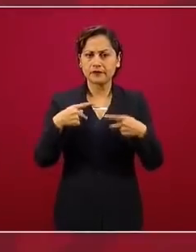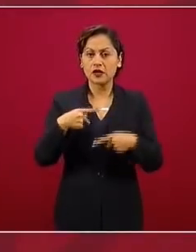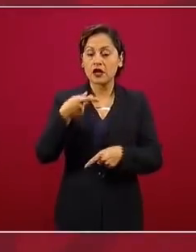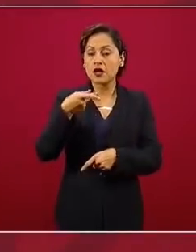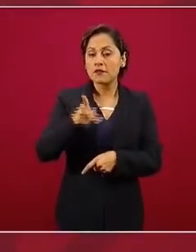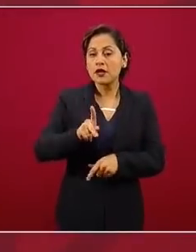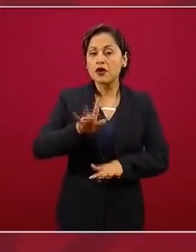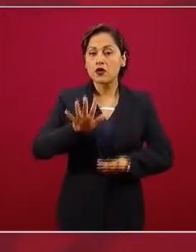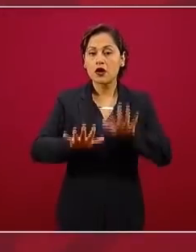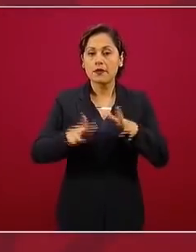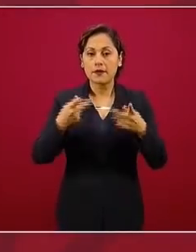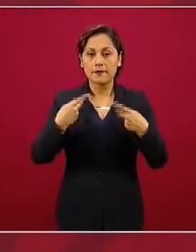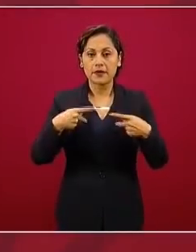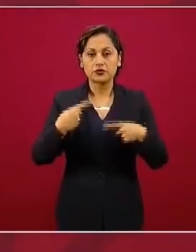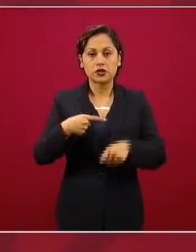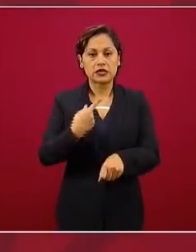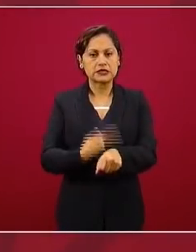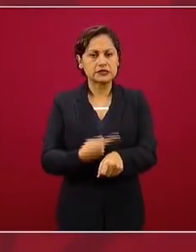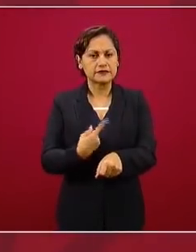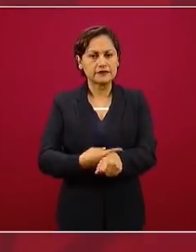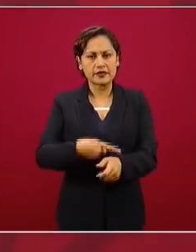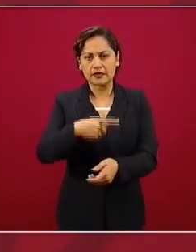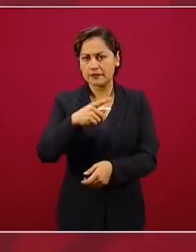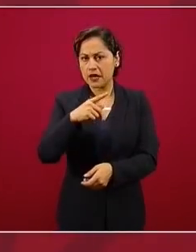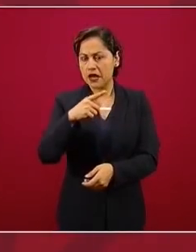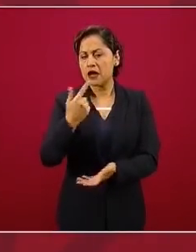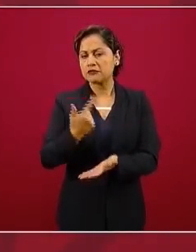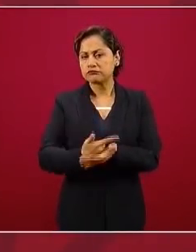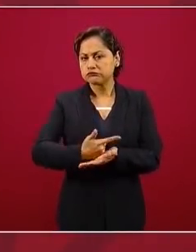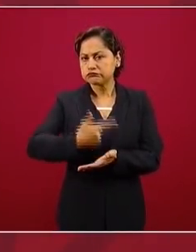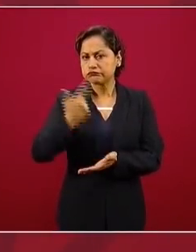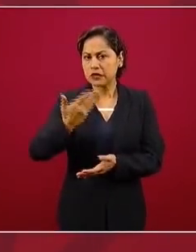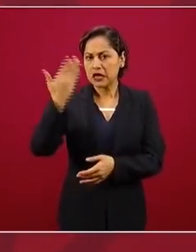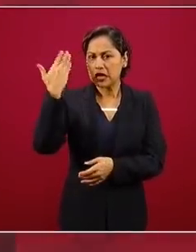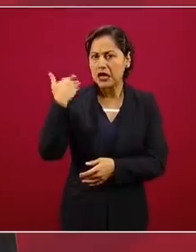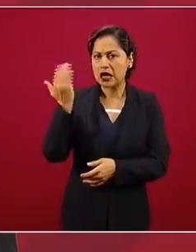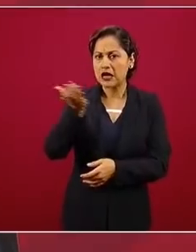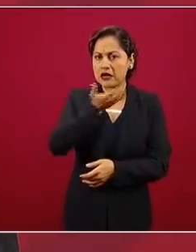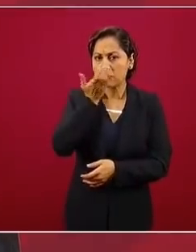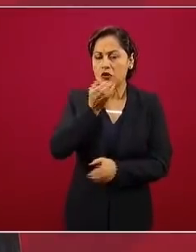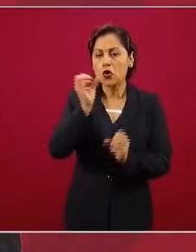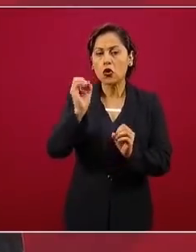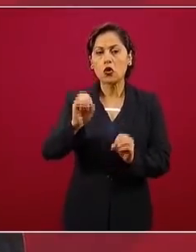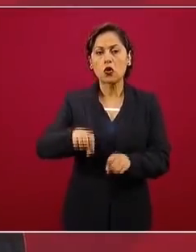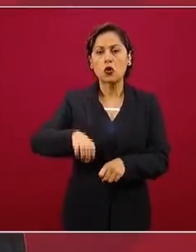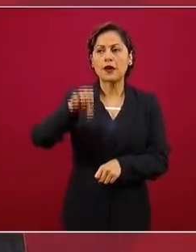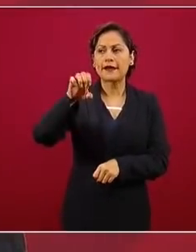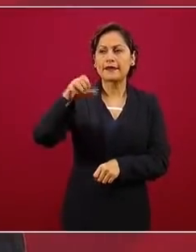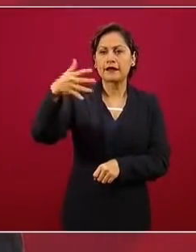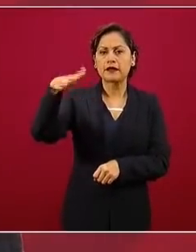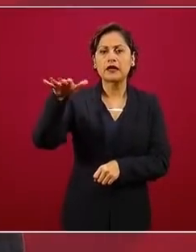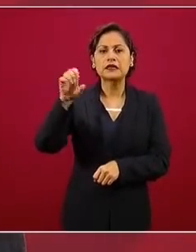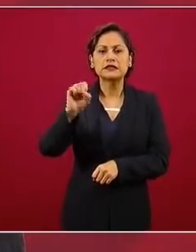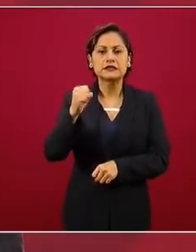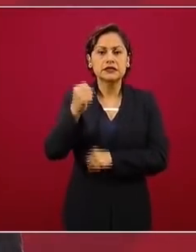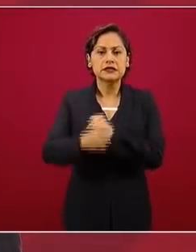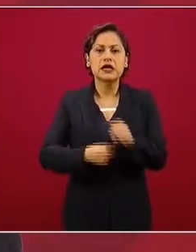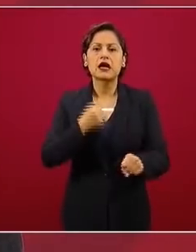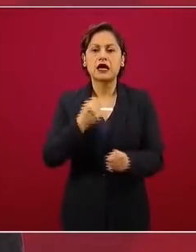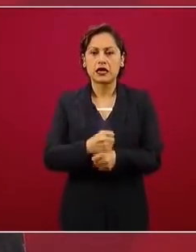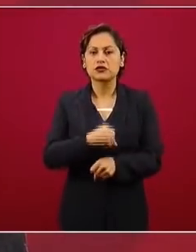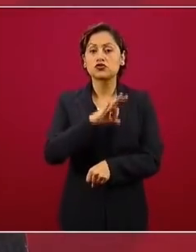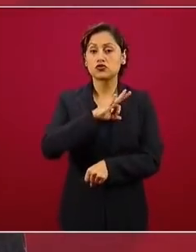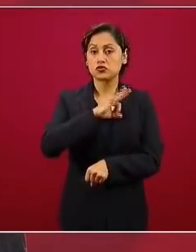en personas con enfermedades crónicas o personas con edad mayor de 60 años puede también presentar una